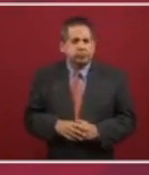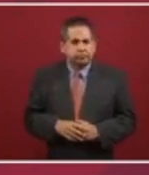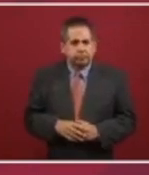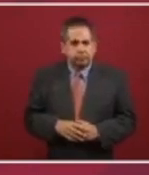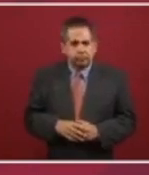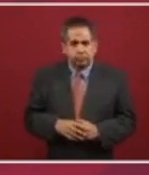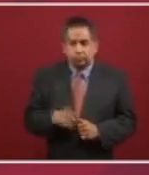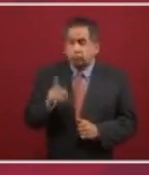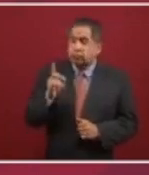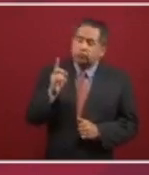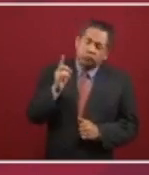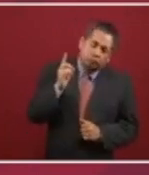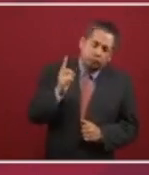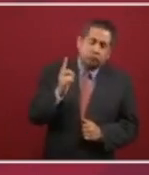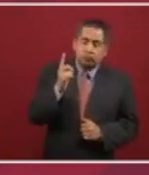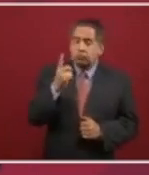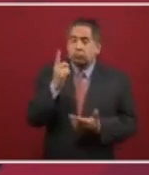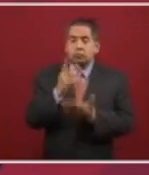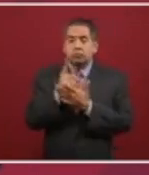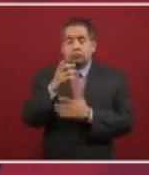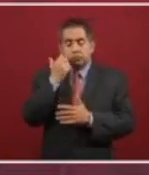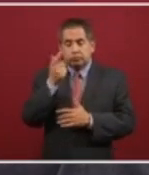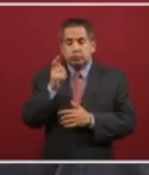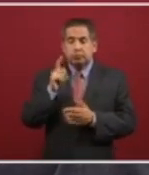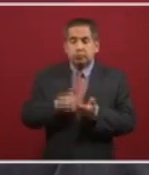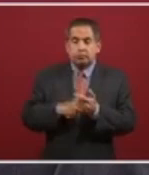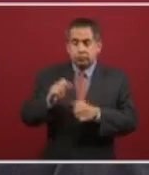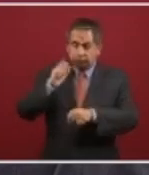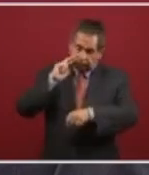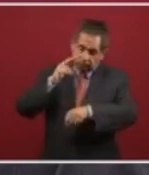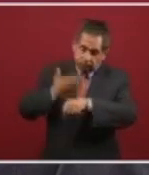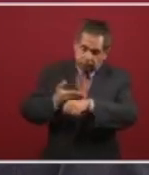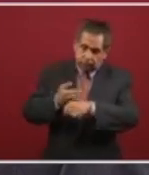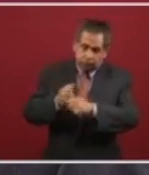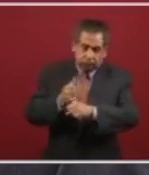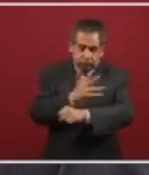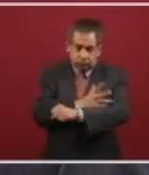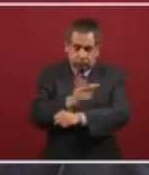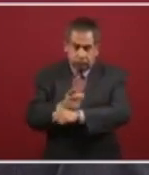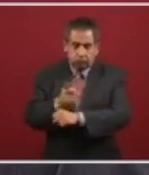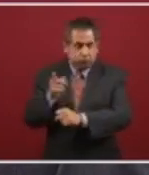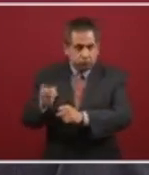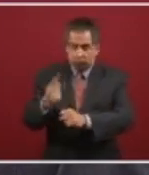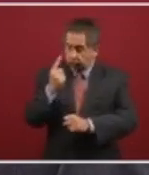lo único que queremos es que actúen con responsabilidad y con honestidad,